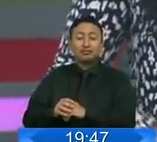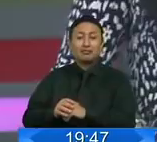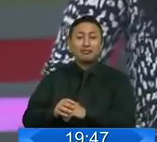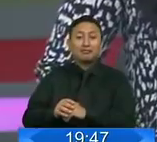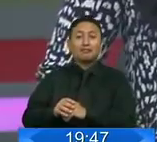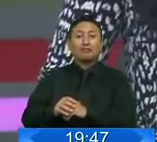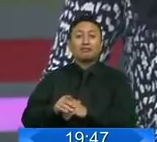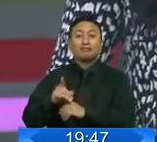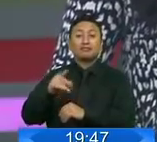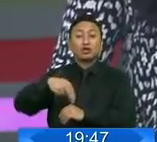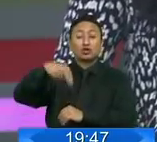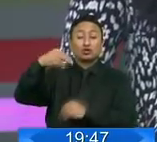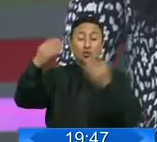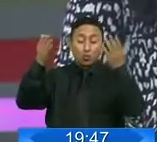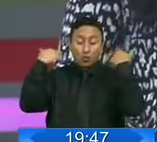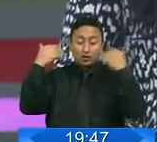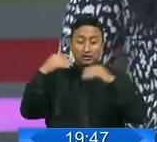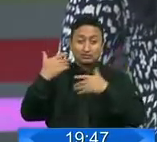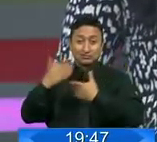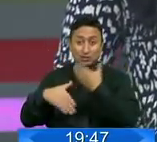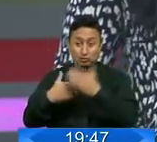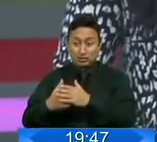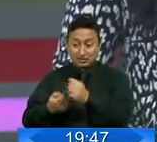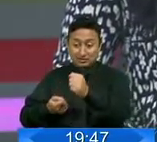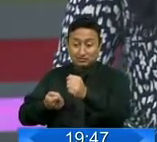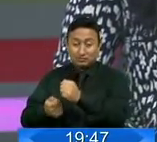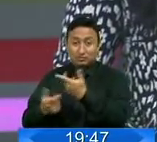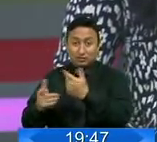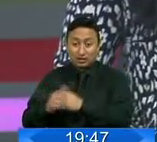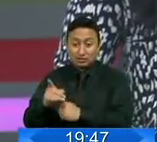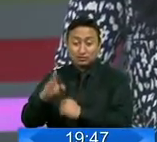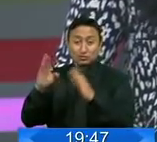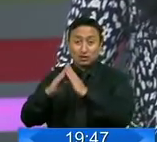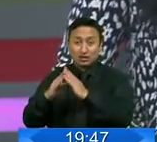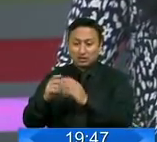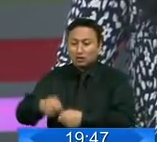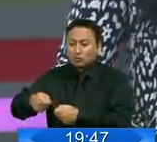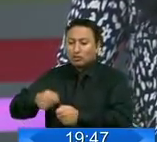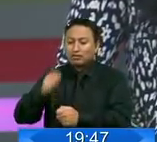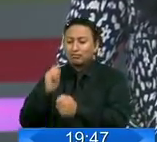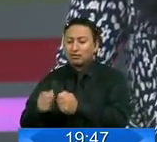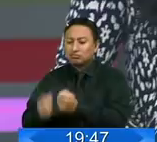de Guayaquil. Tras cometer el crimen, el hombre habría prendido fuego a la vivienda.